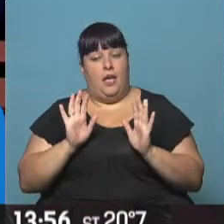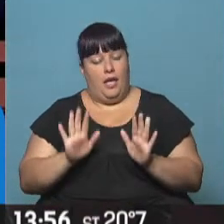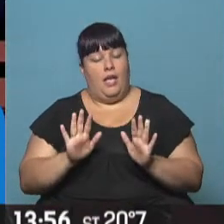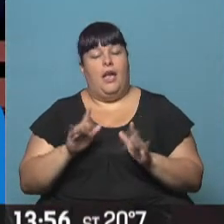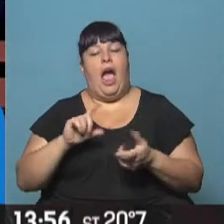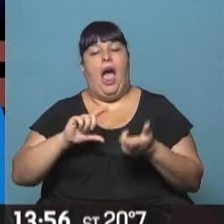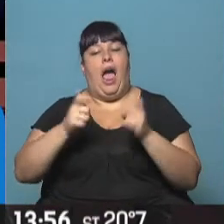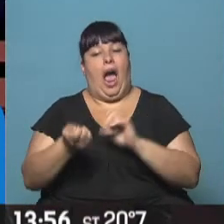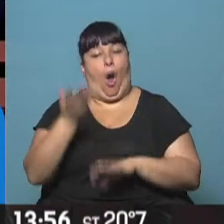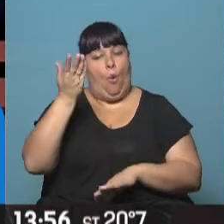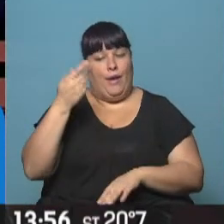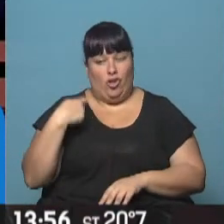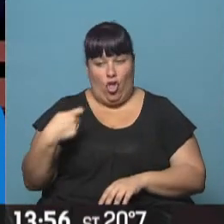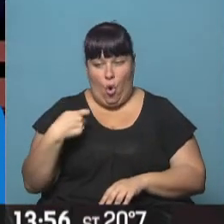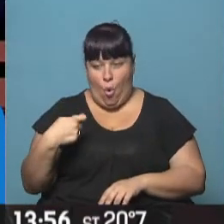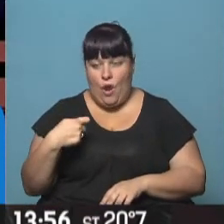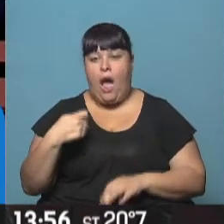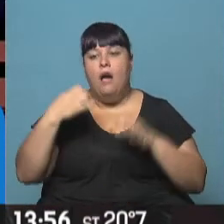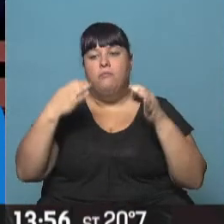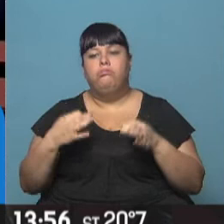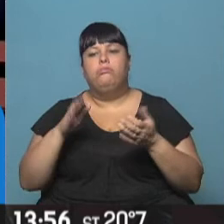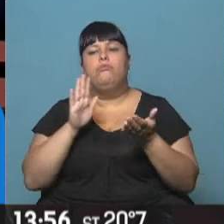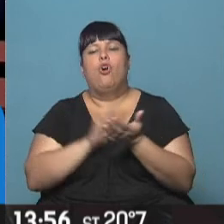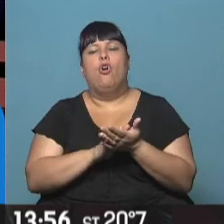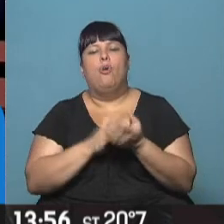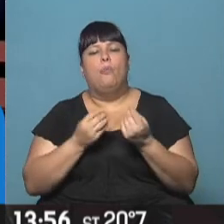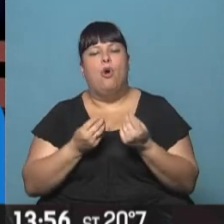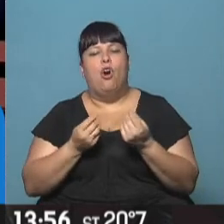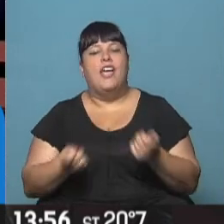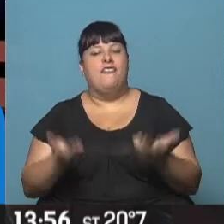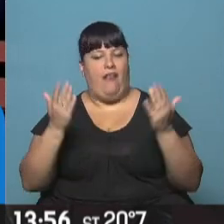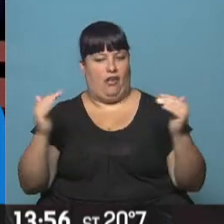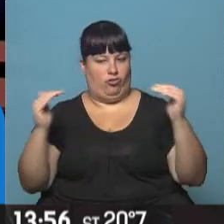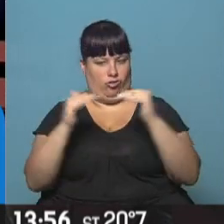La actualización de las jubilaciones va a estar basada en la inflación,